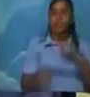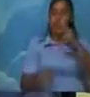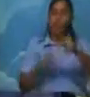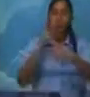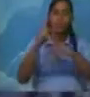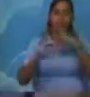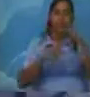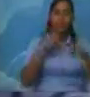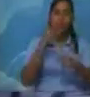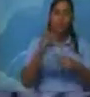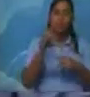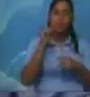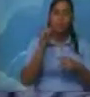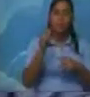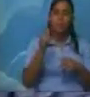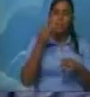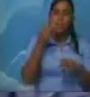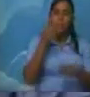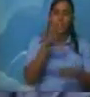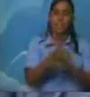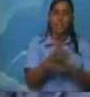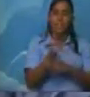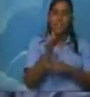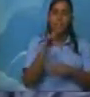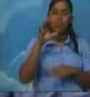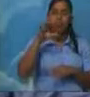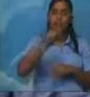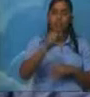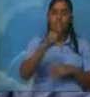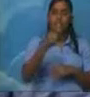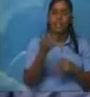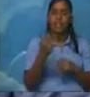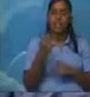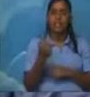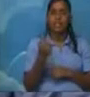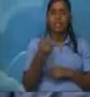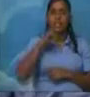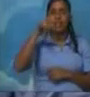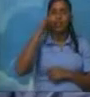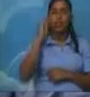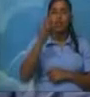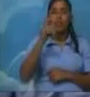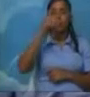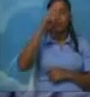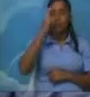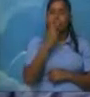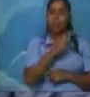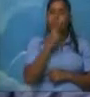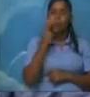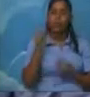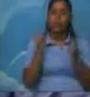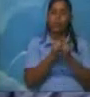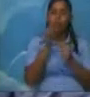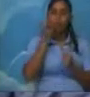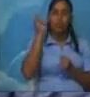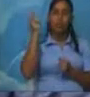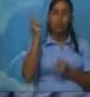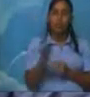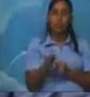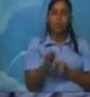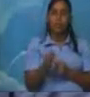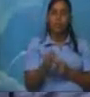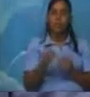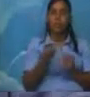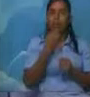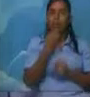multiplicado y entréis y poseéis la tierra que Jehová prometió con juramento